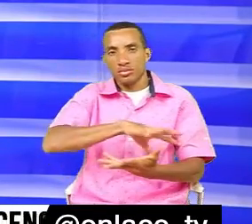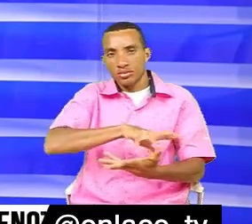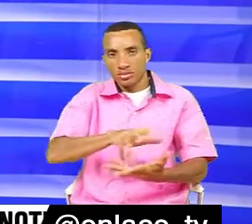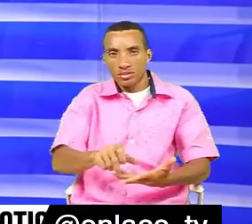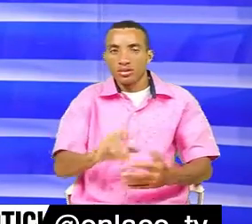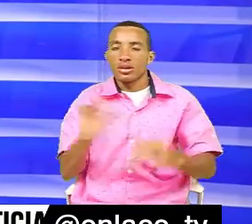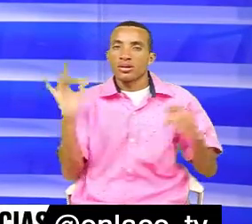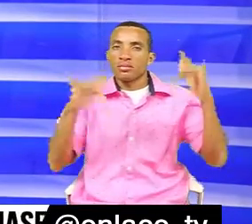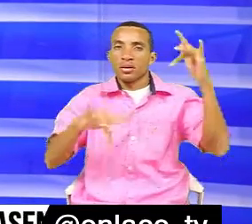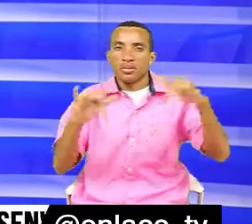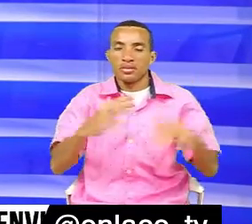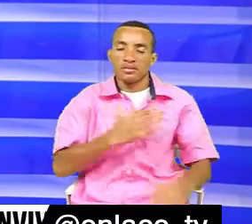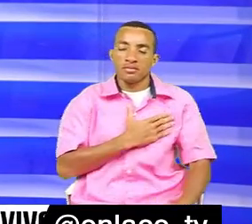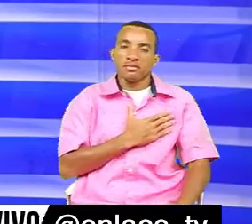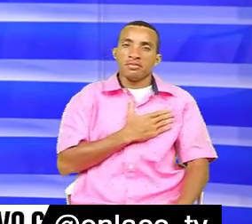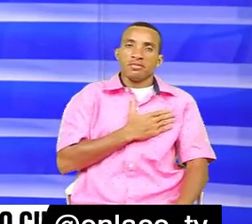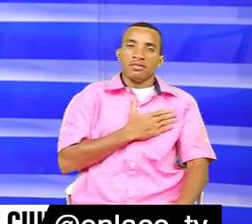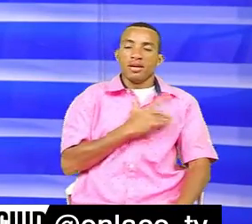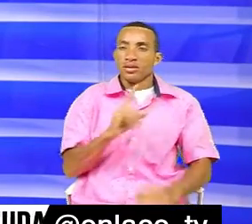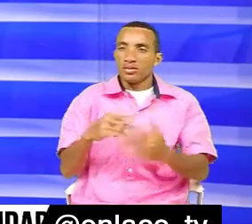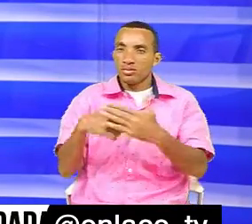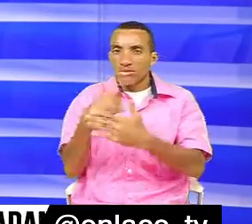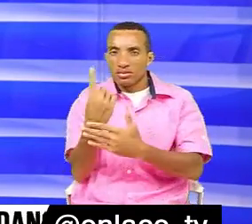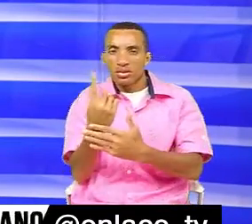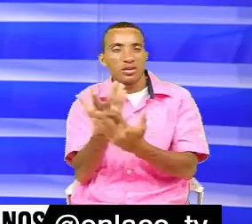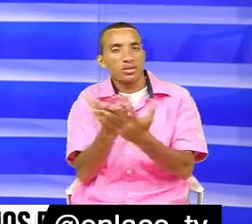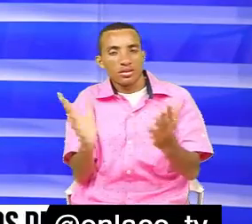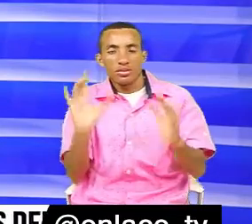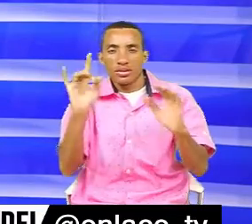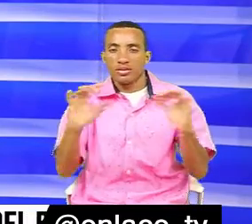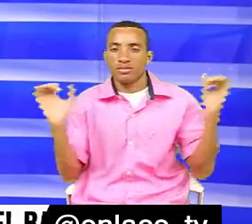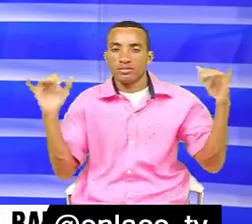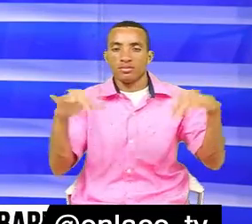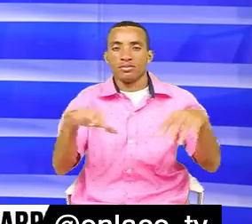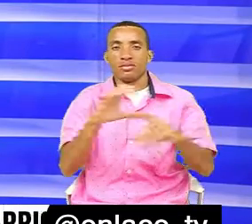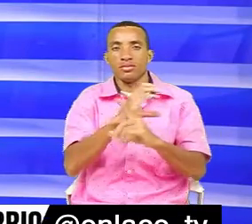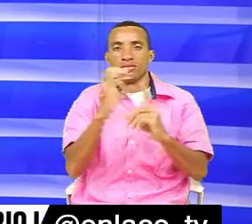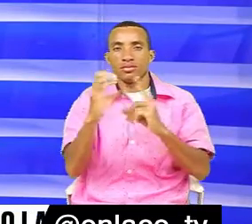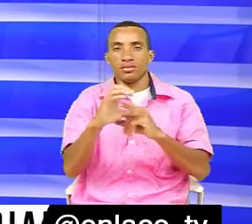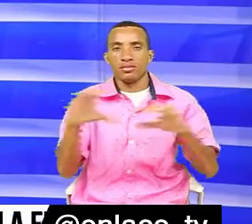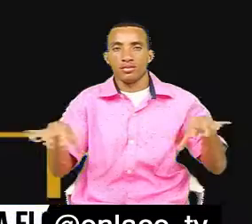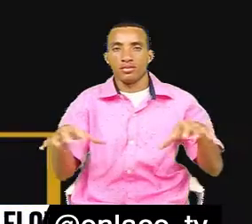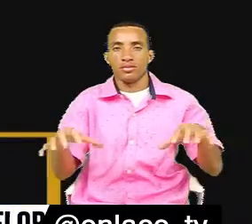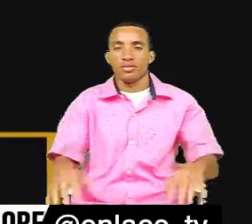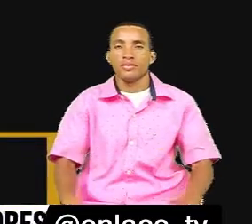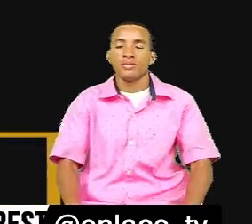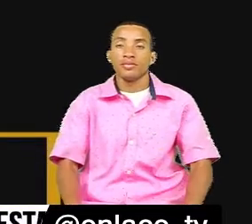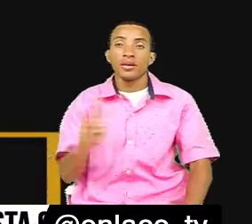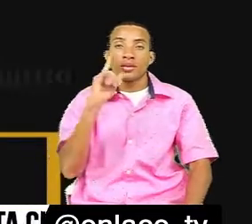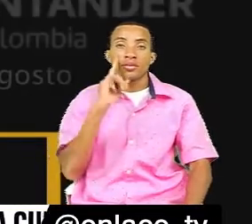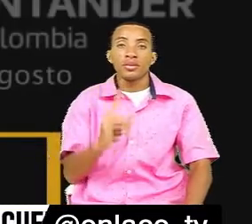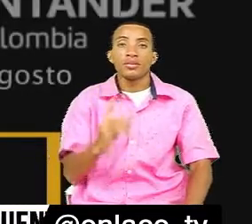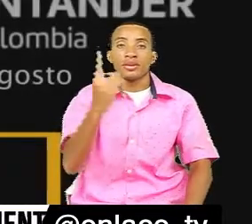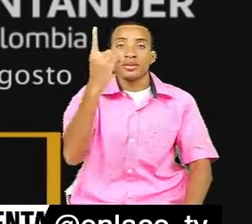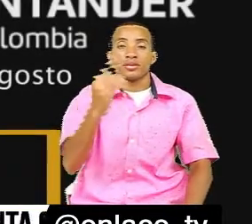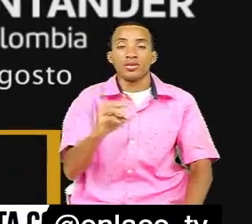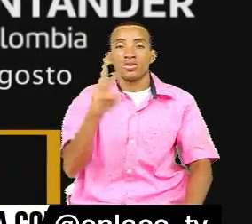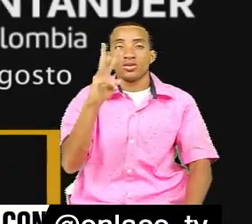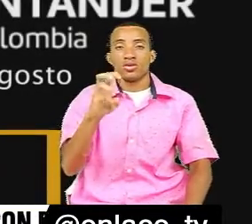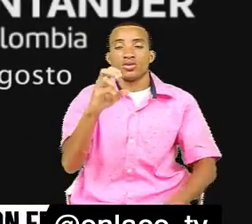en la ciudad serán algunos de los atractivos de este evento cultural. Por primera vez en los 8 años